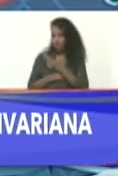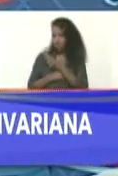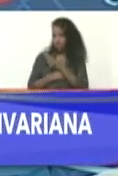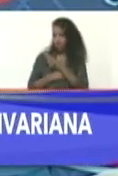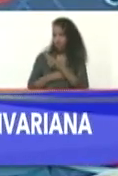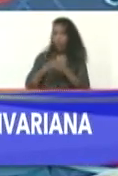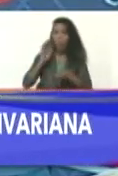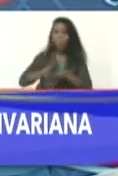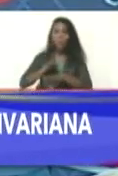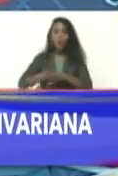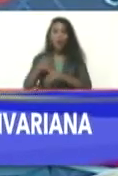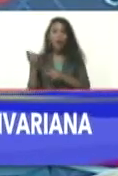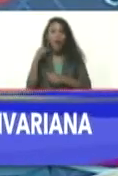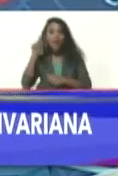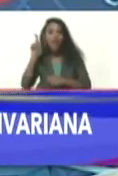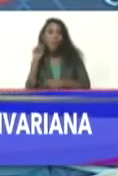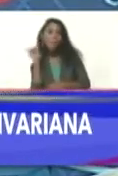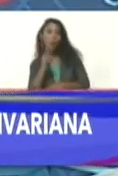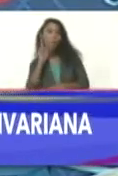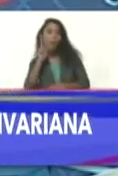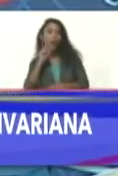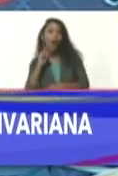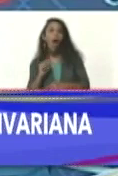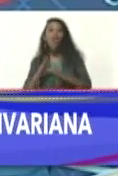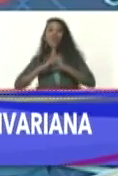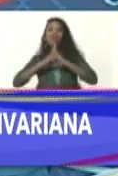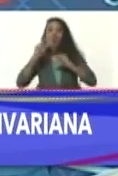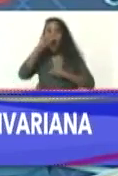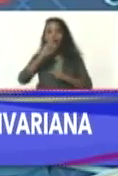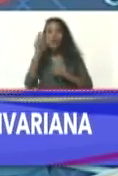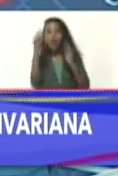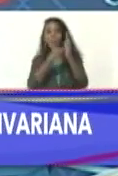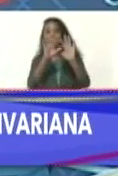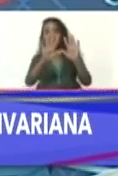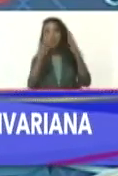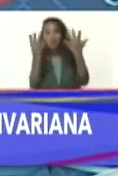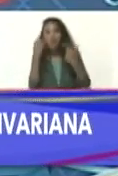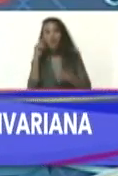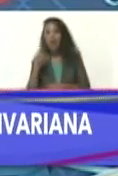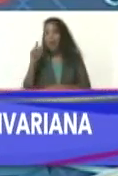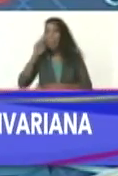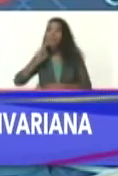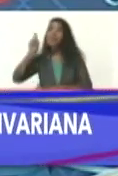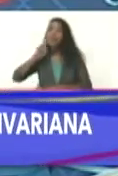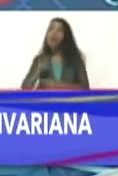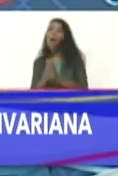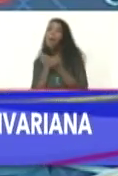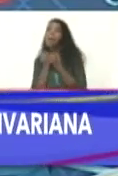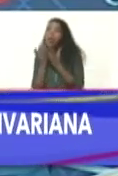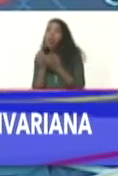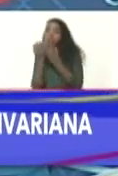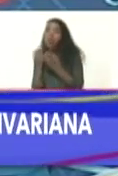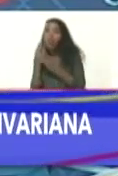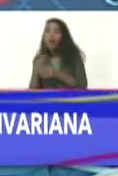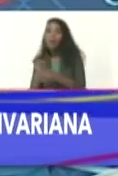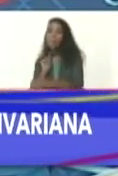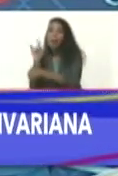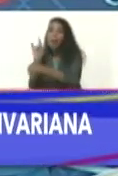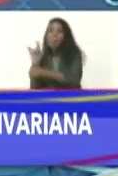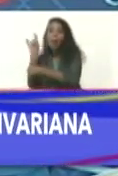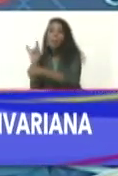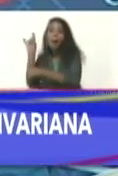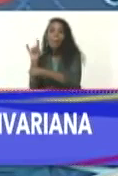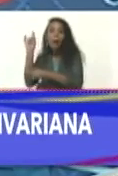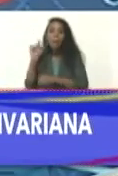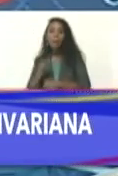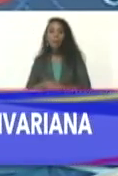porque le han mentido a Donald Trump todo el año 2019. Le han mentido, lo han engañado.